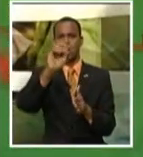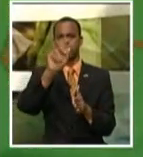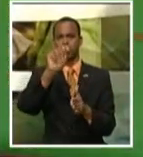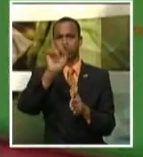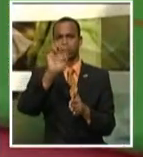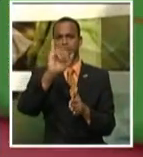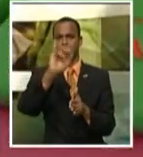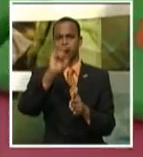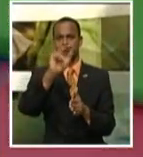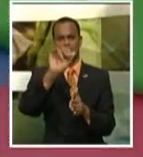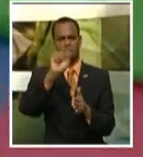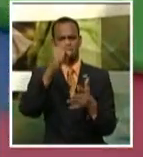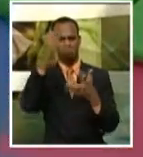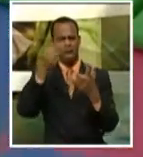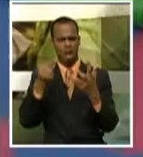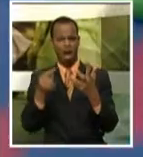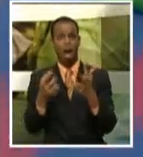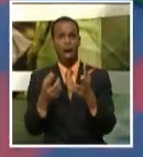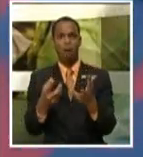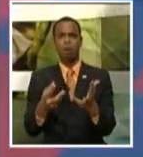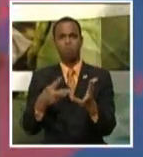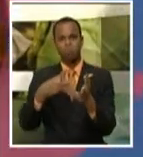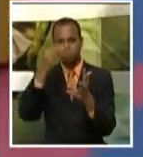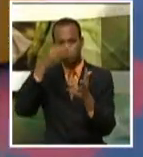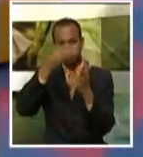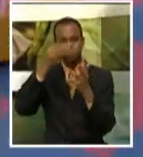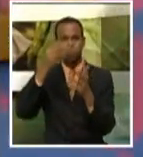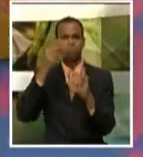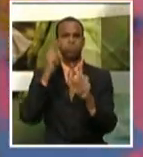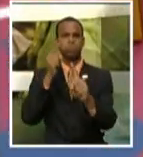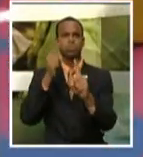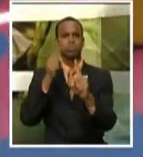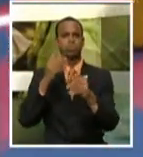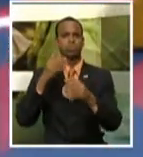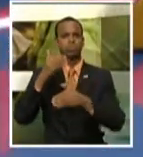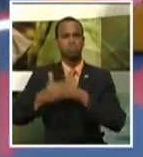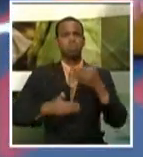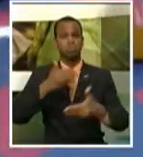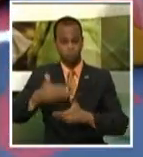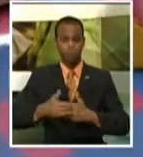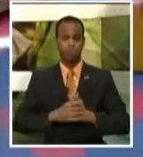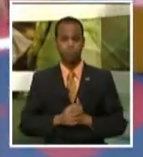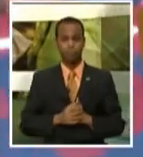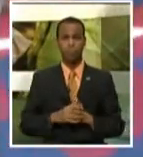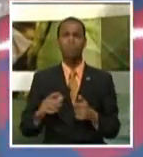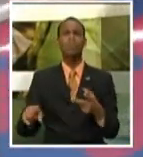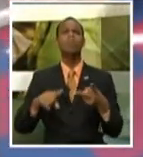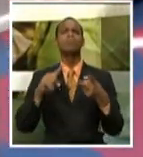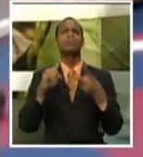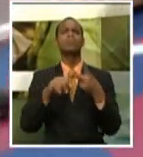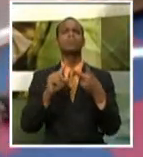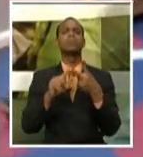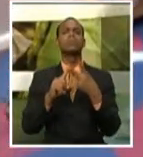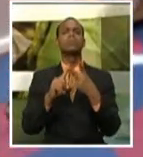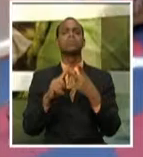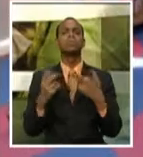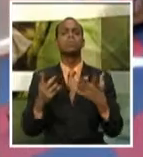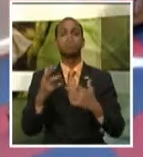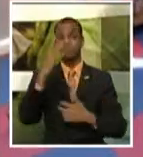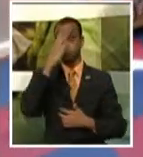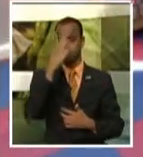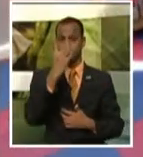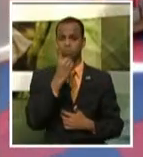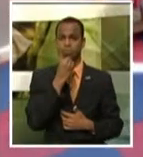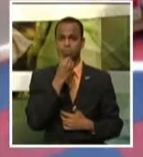normalidad. Y en segundo lugar, en la República Dominicana tenemos